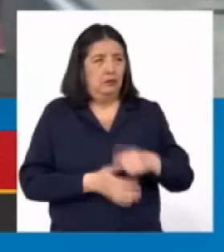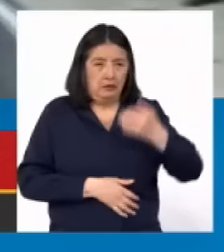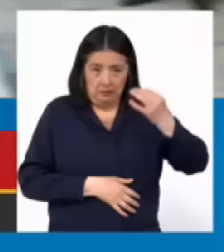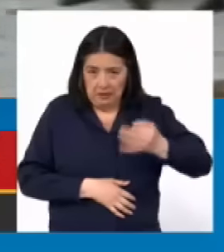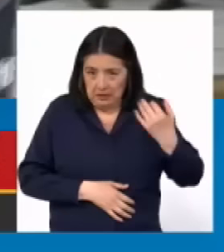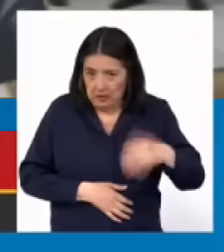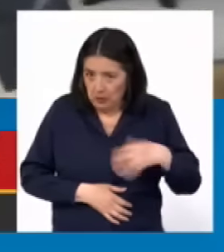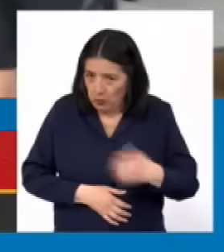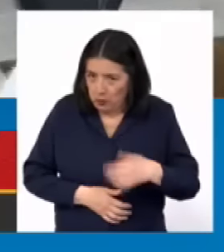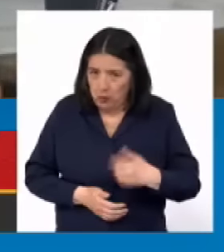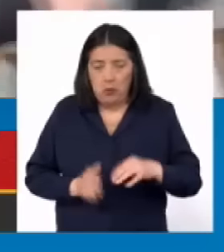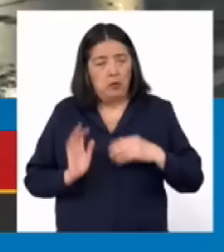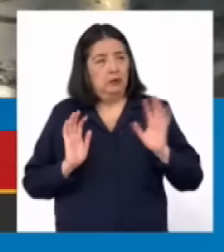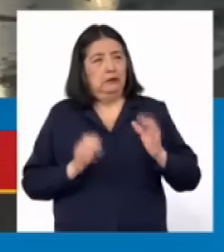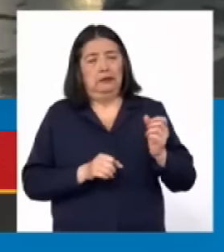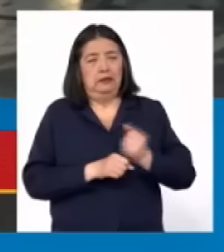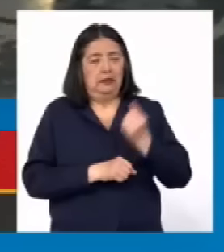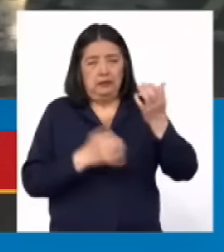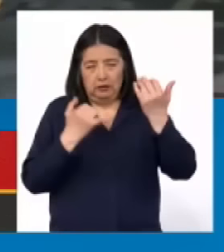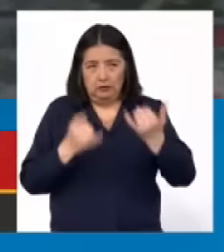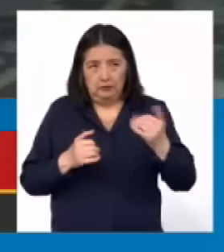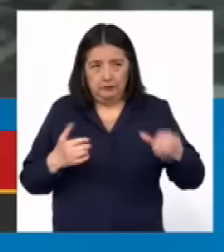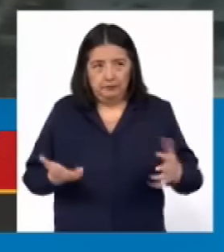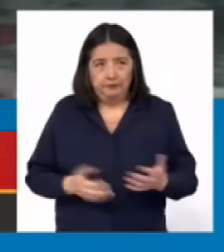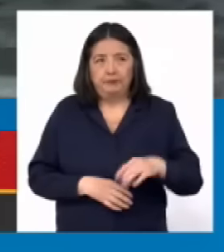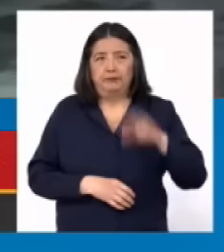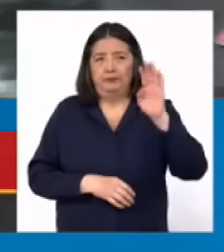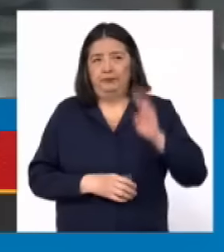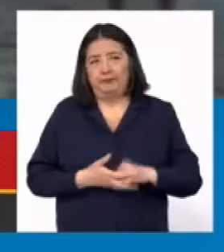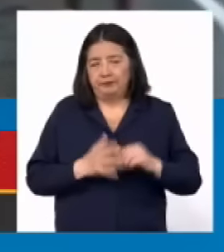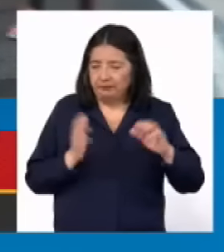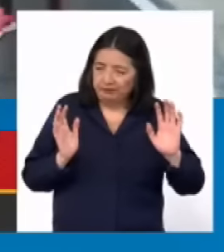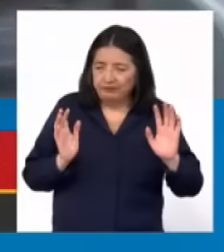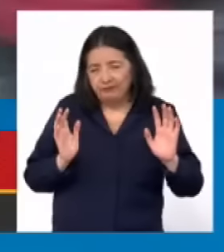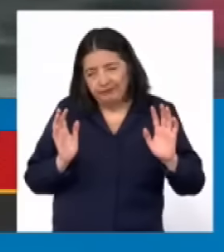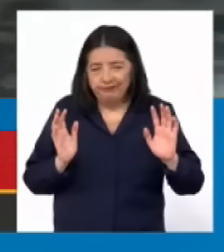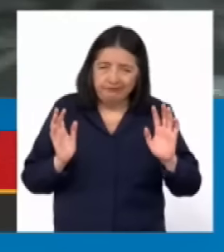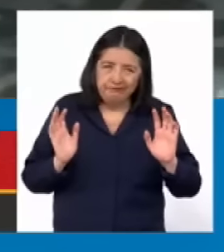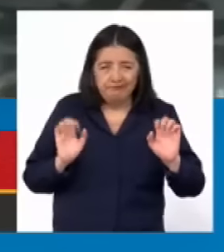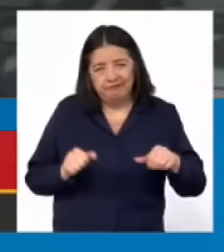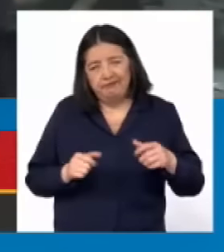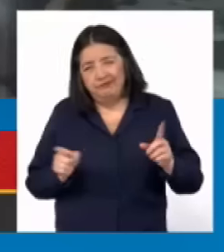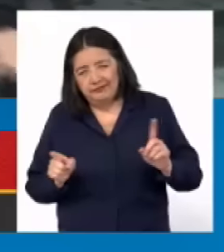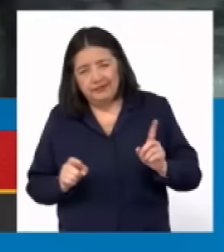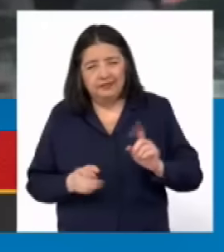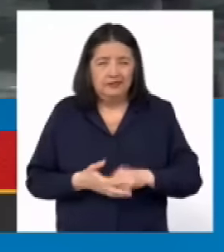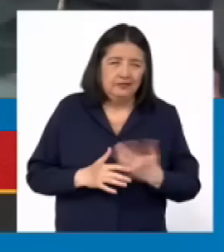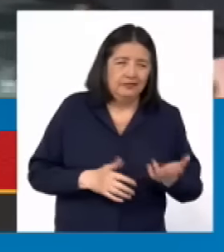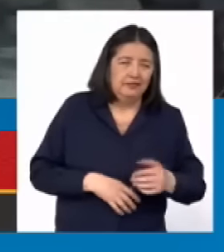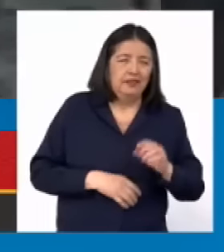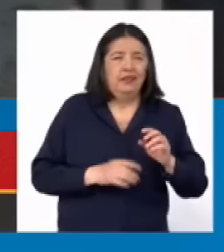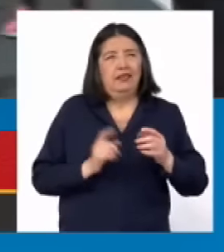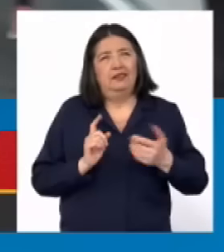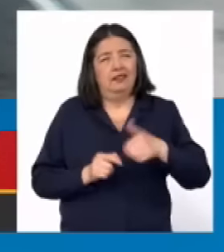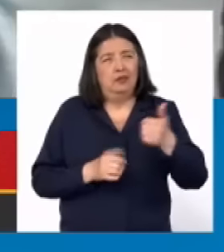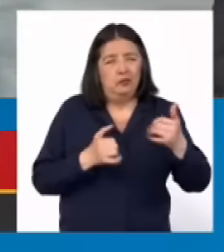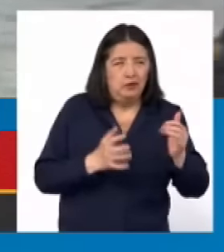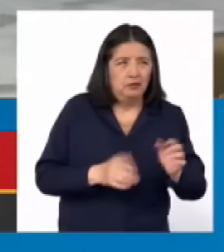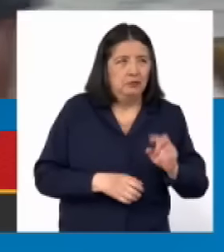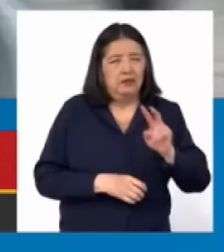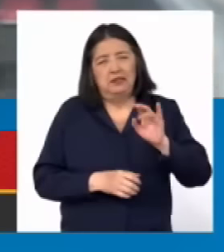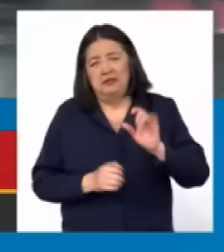realmente una hazaña poder ganar hoy aquí a Brasil. Más allá de que alguno dirá, sí, pero no está Vinicius Junior, que por ahí